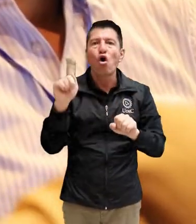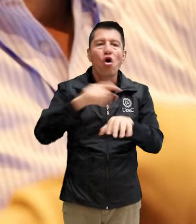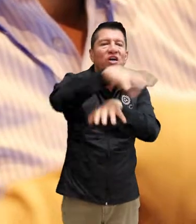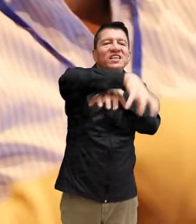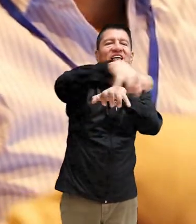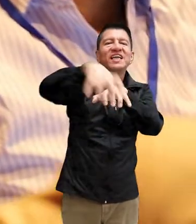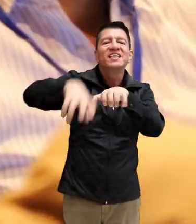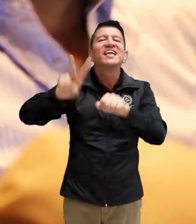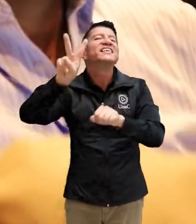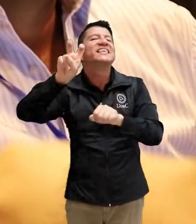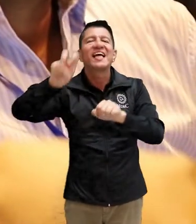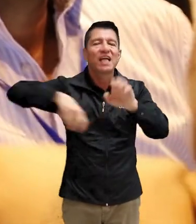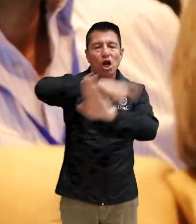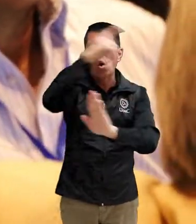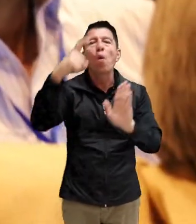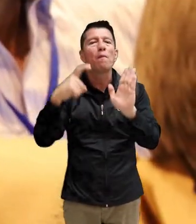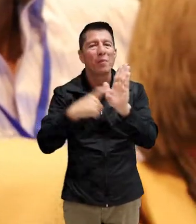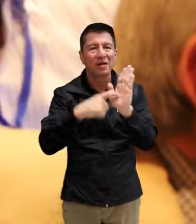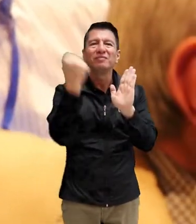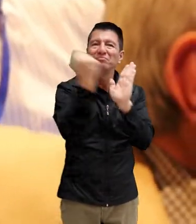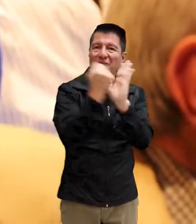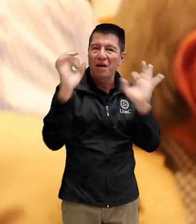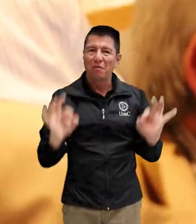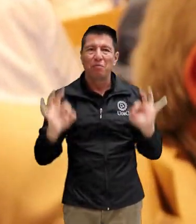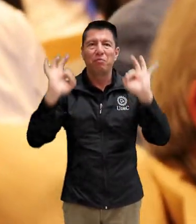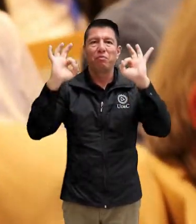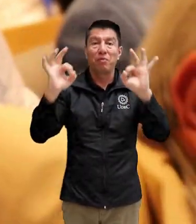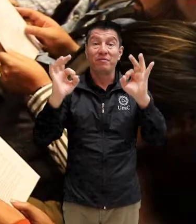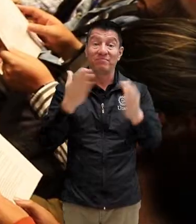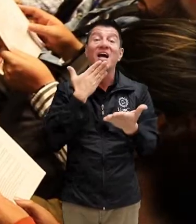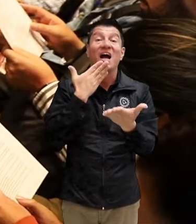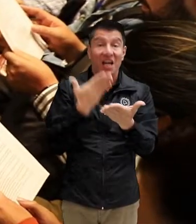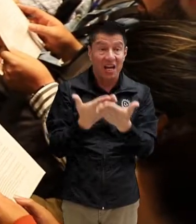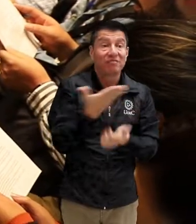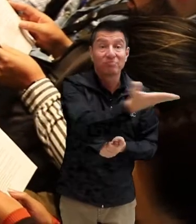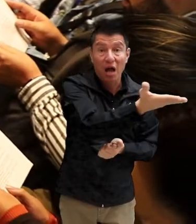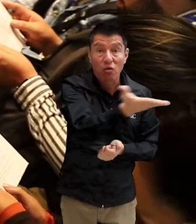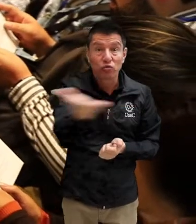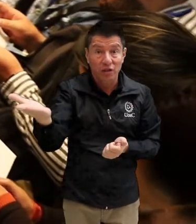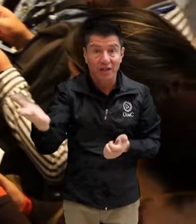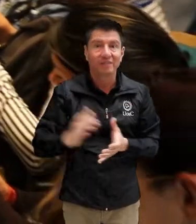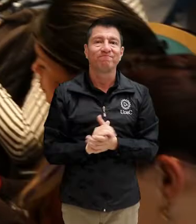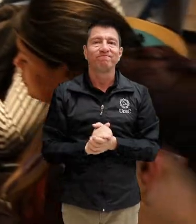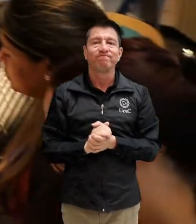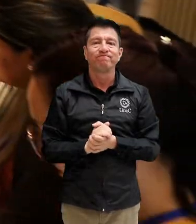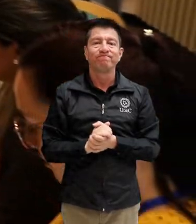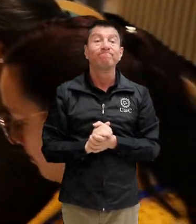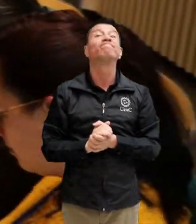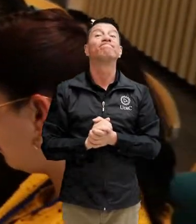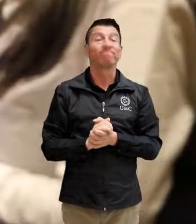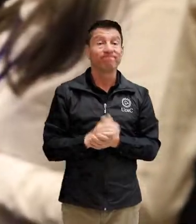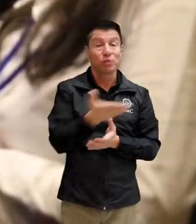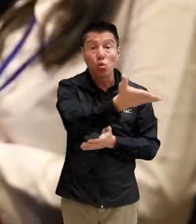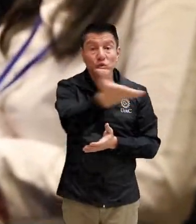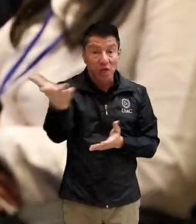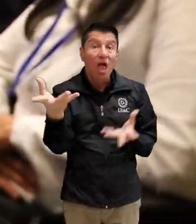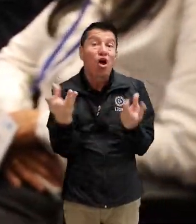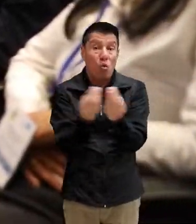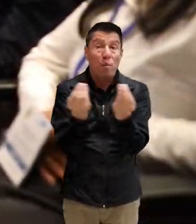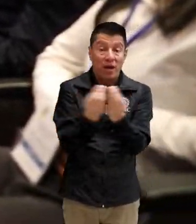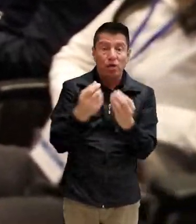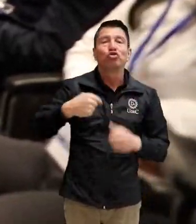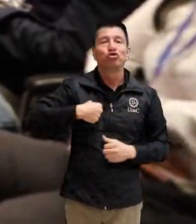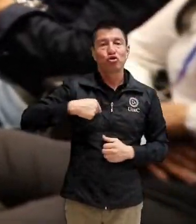sedes acreditadas en alta calidad. Y eso gracias a ustedes. De manera, compañeros, que aprovecho